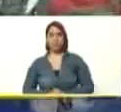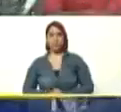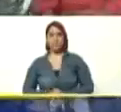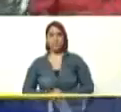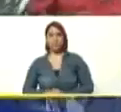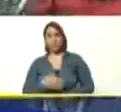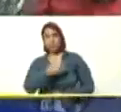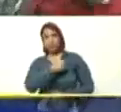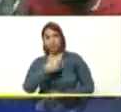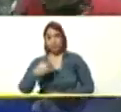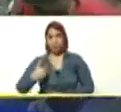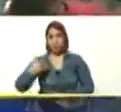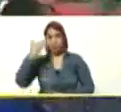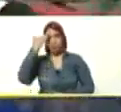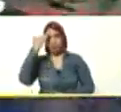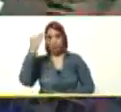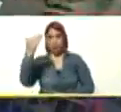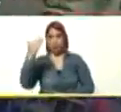Quiero saludar